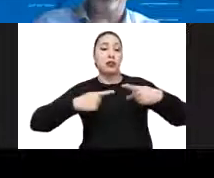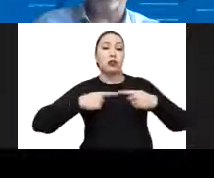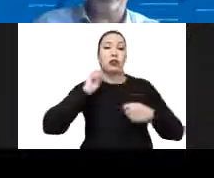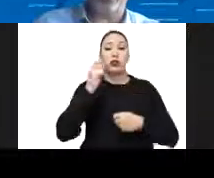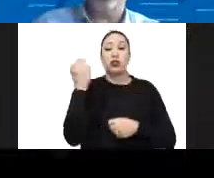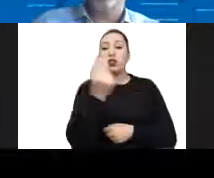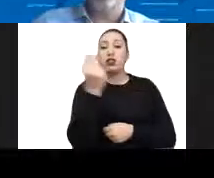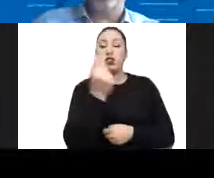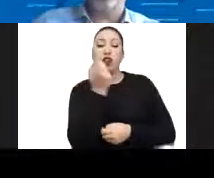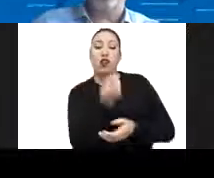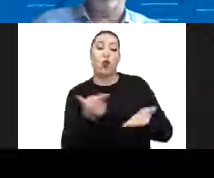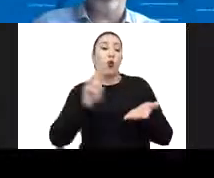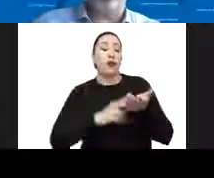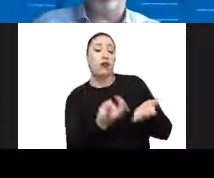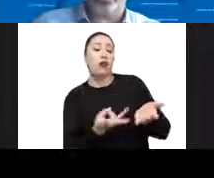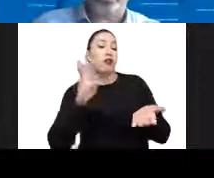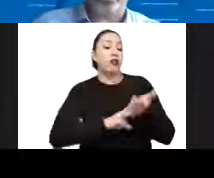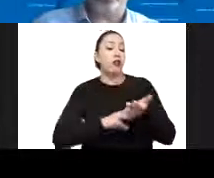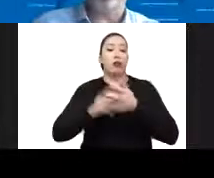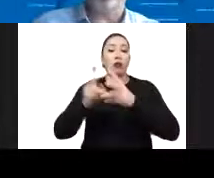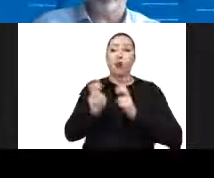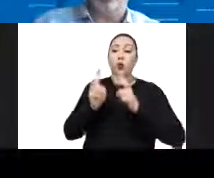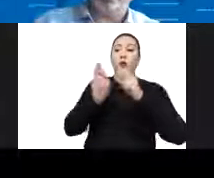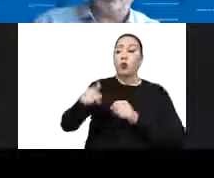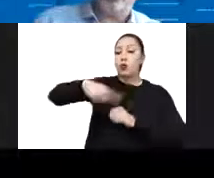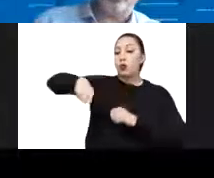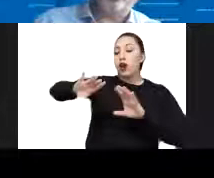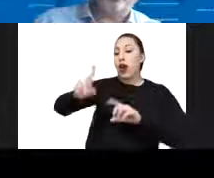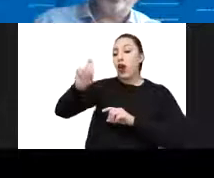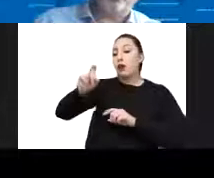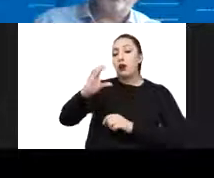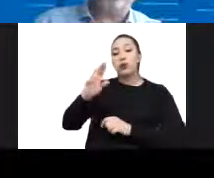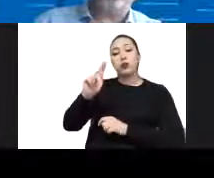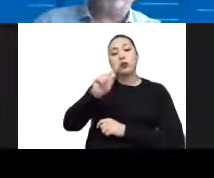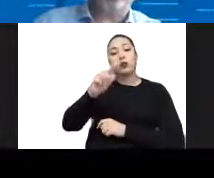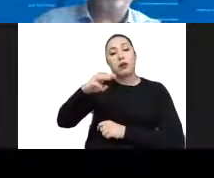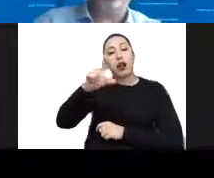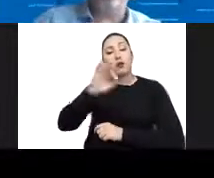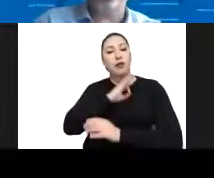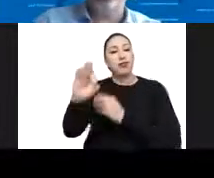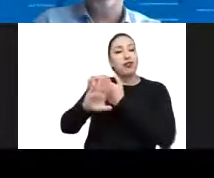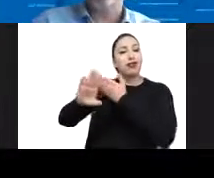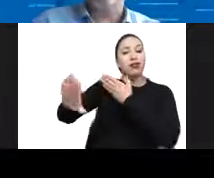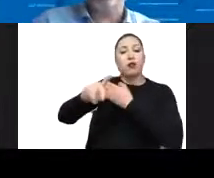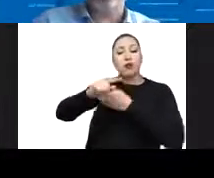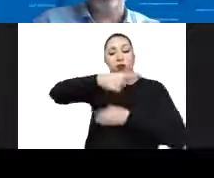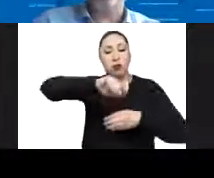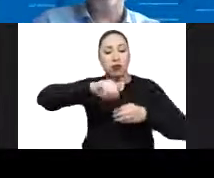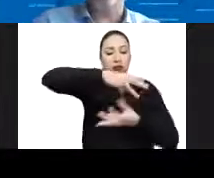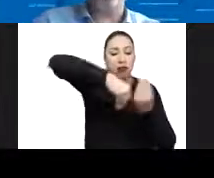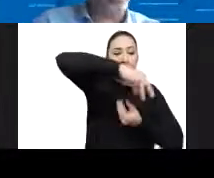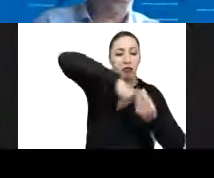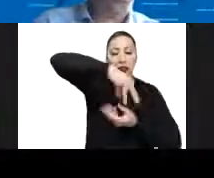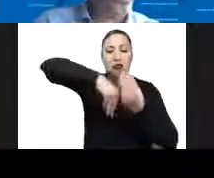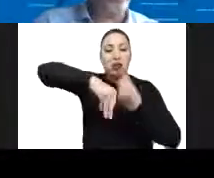volumen mayor que venga del sistema Cutzamala, por ejemplo, ¿no? Y esto es lo que nos referimos nosotros con la visión de sistema, ¿no? Entonces,